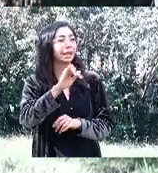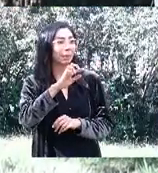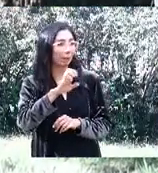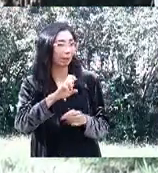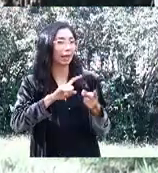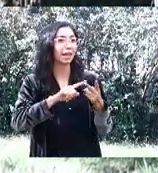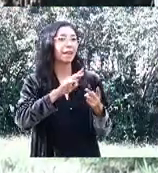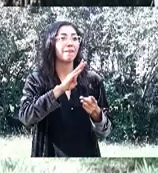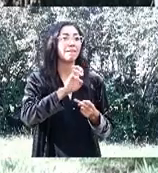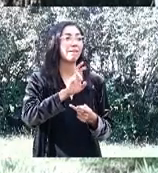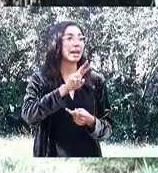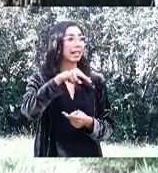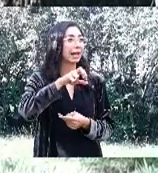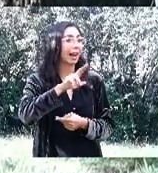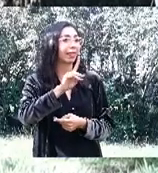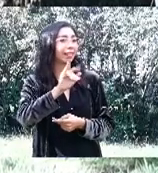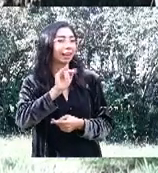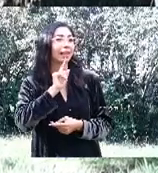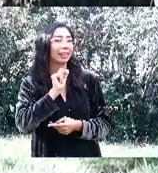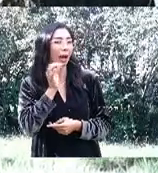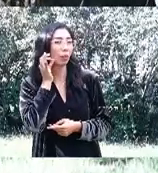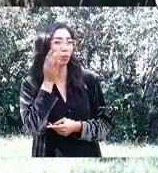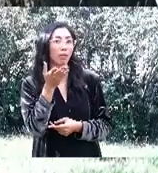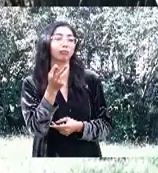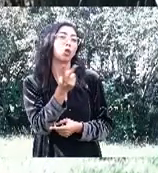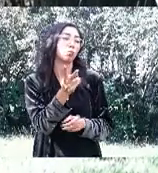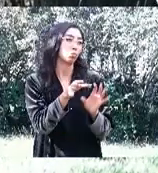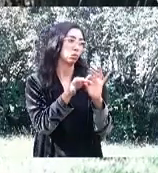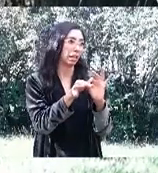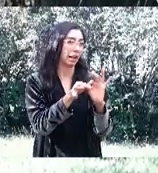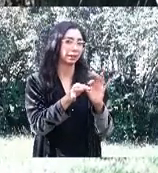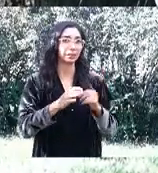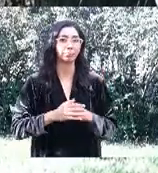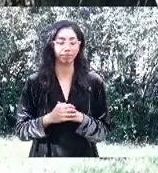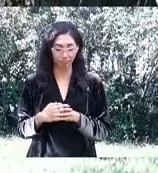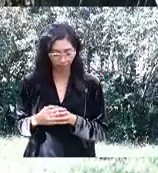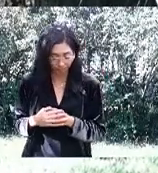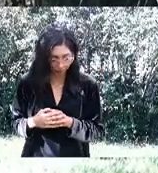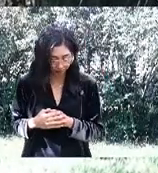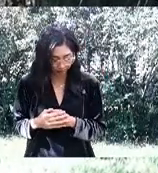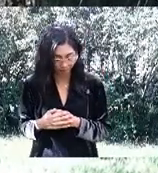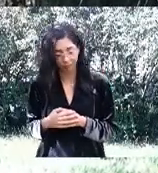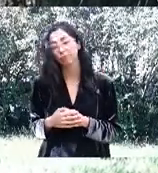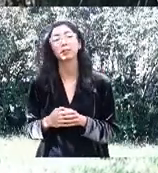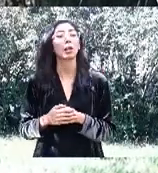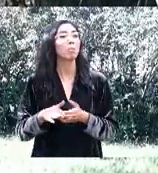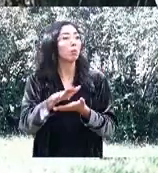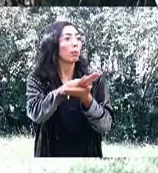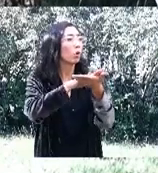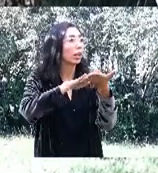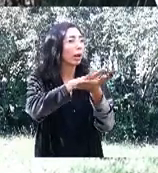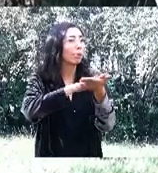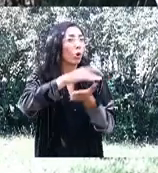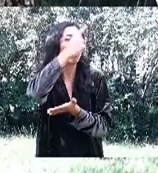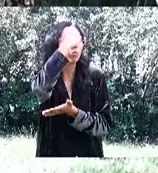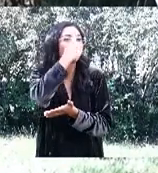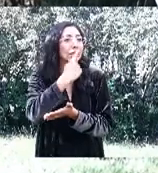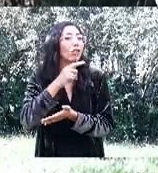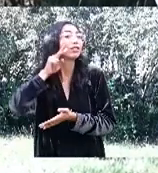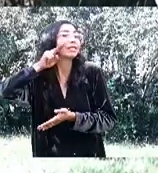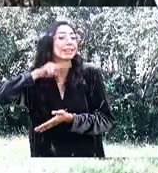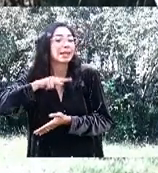esas palabras Qué sería de los museos sin las y los